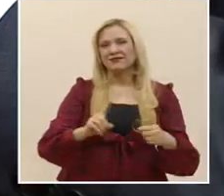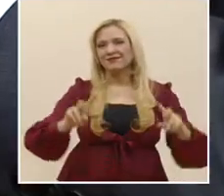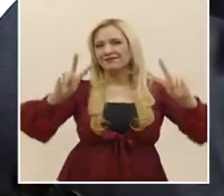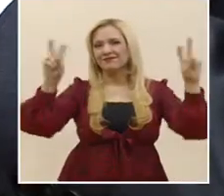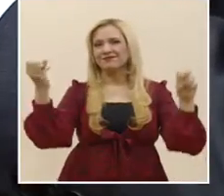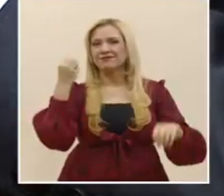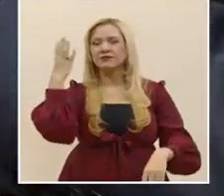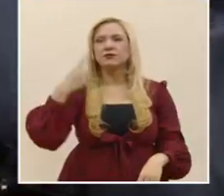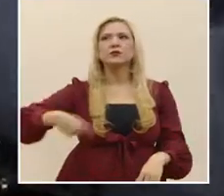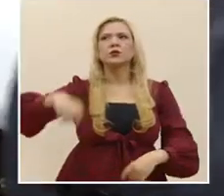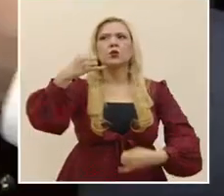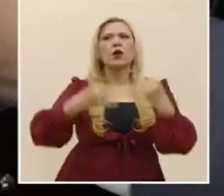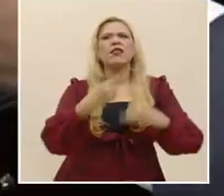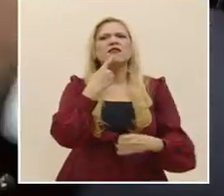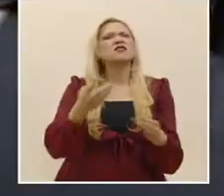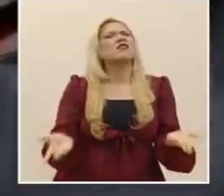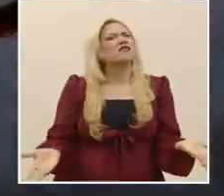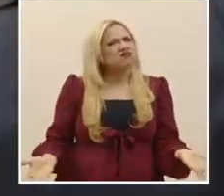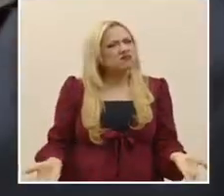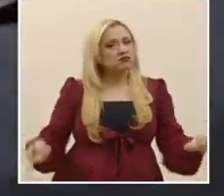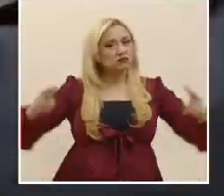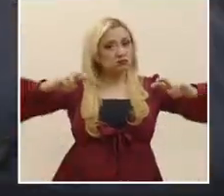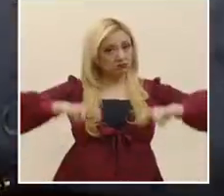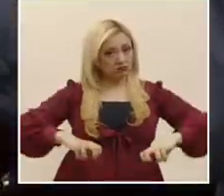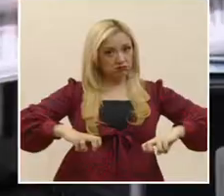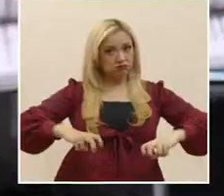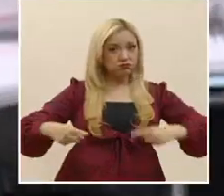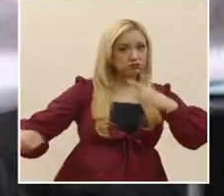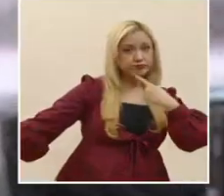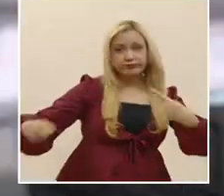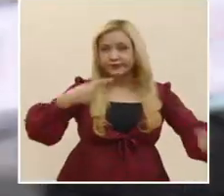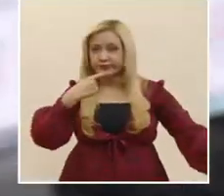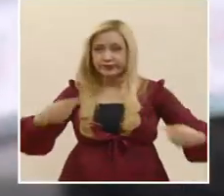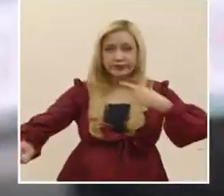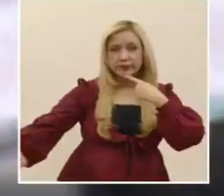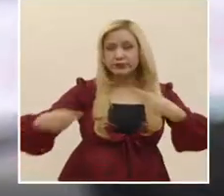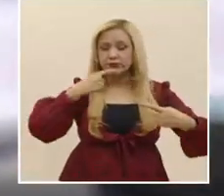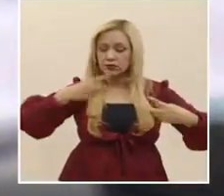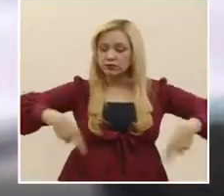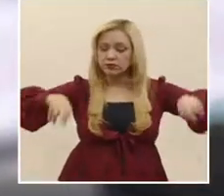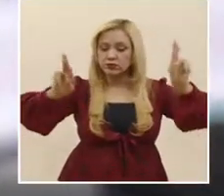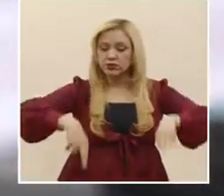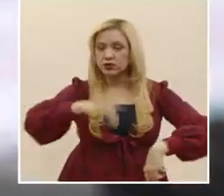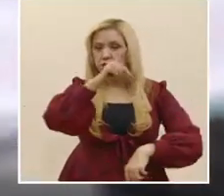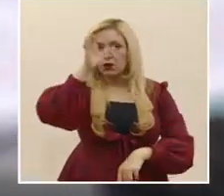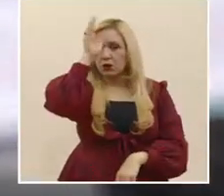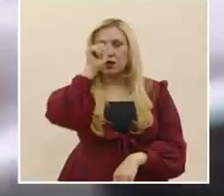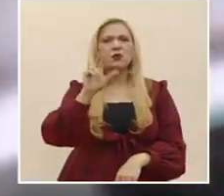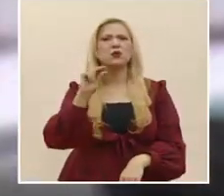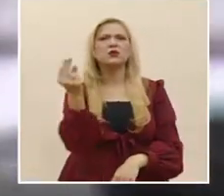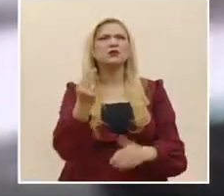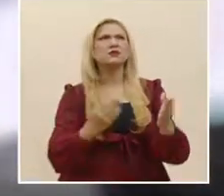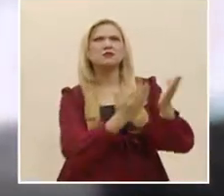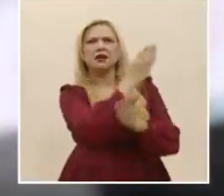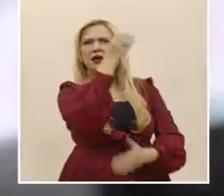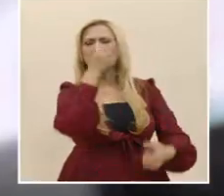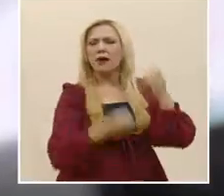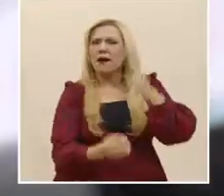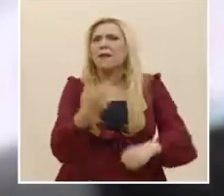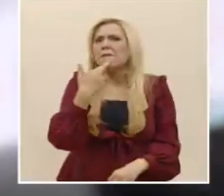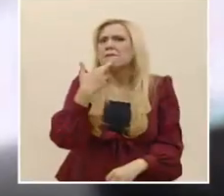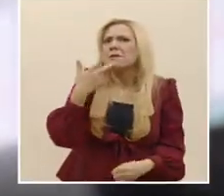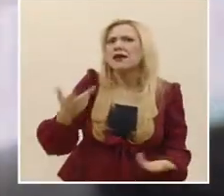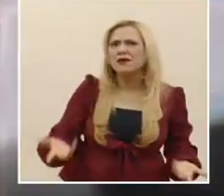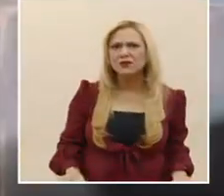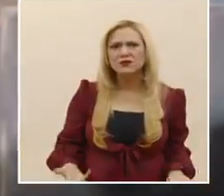de la conciliación, mecanismo alternativo para resolver un conflicto laboral sin necesidad de llegar a un juicio. Se trata de un